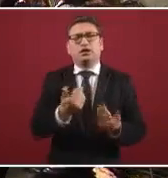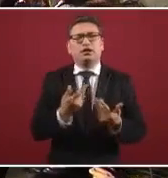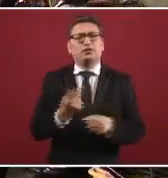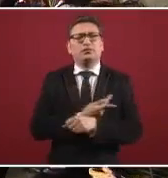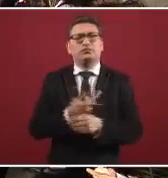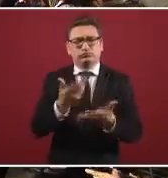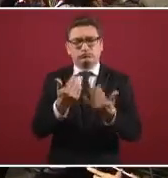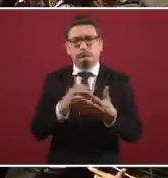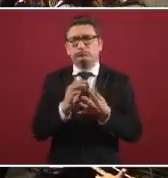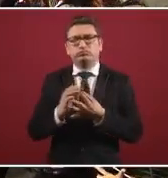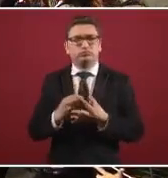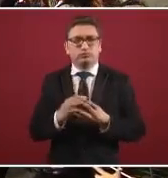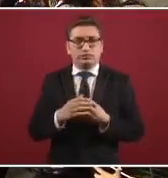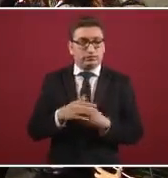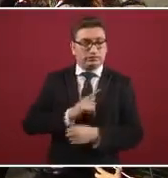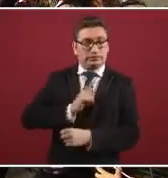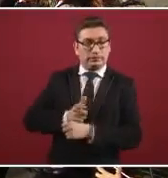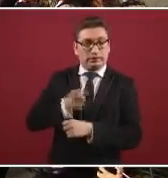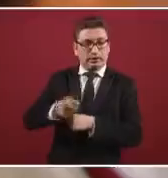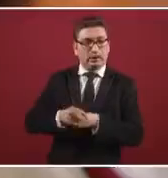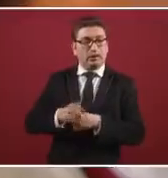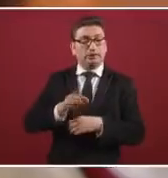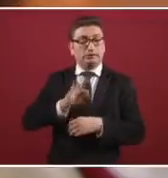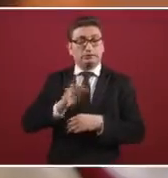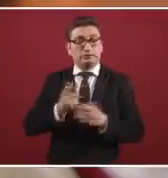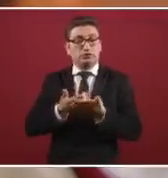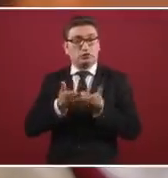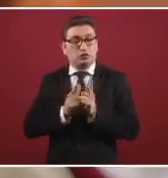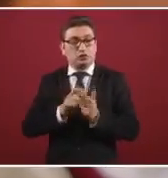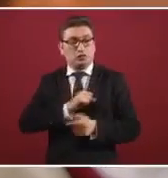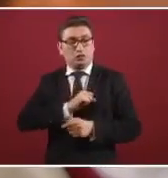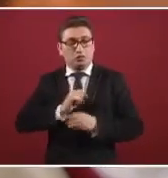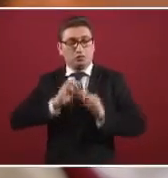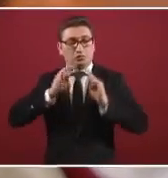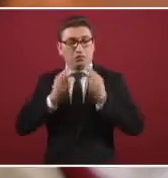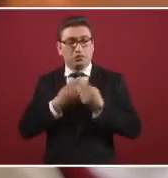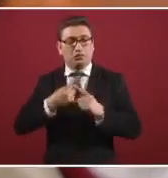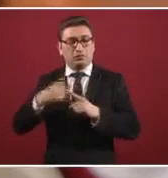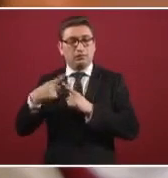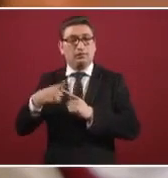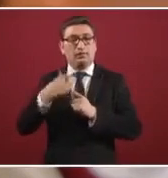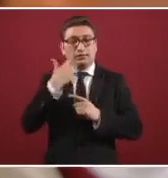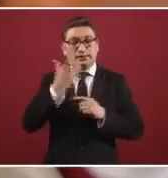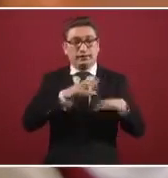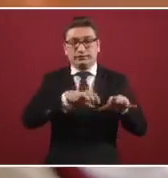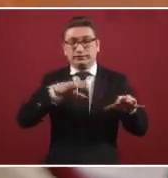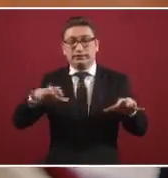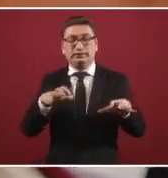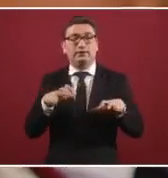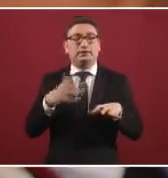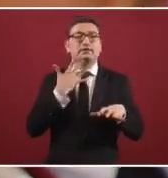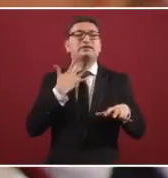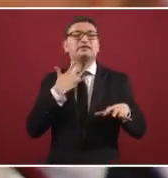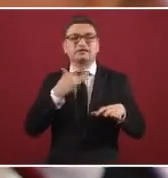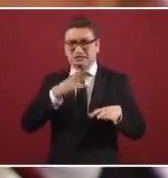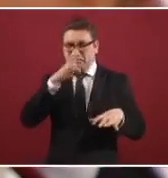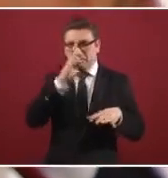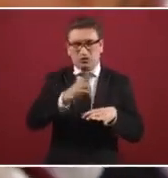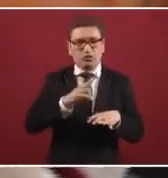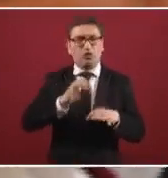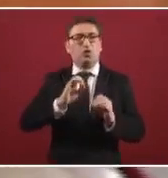efectivamente corroboraron la existencia de amenazas del narco para cerrar esas estaciones o prohibir la venta a fuerzas